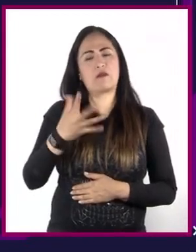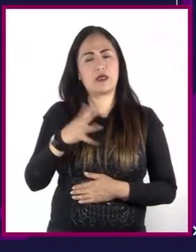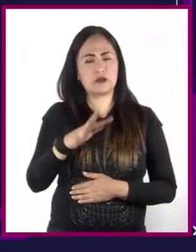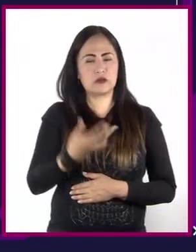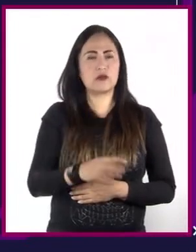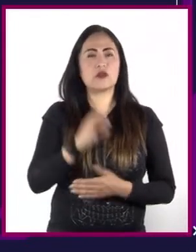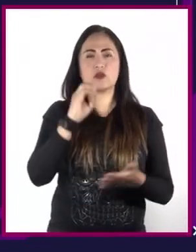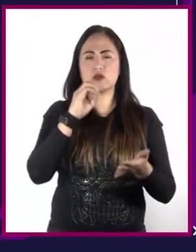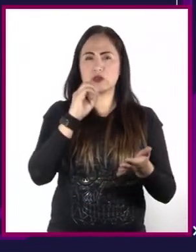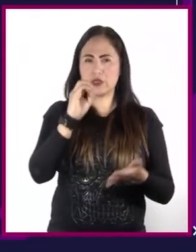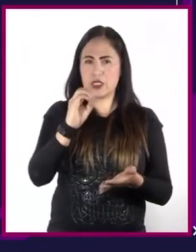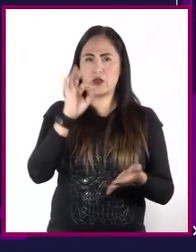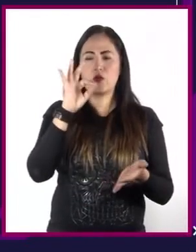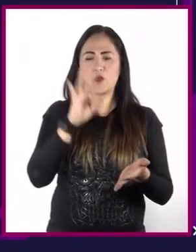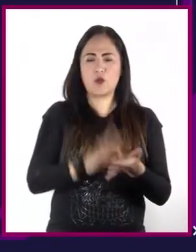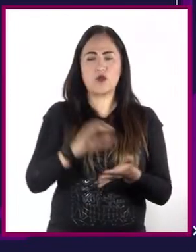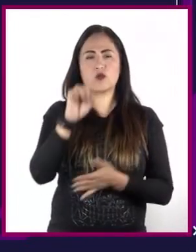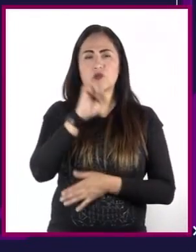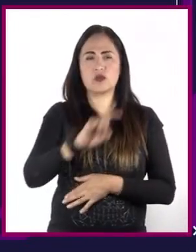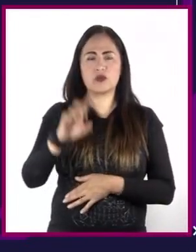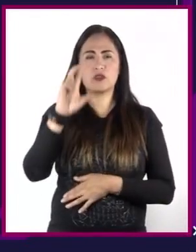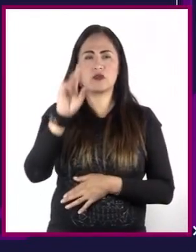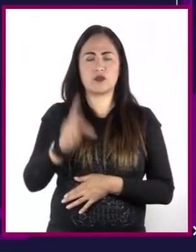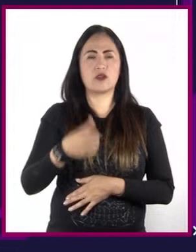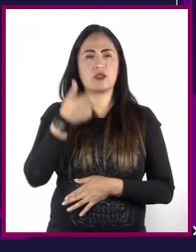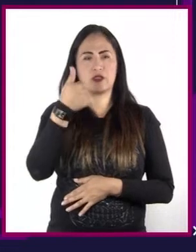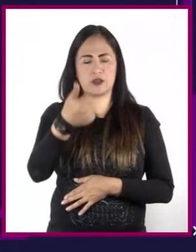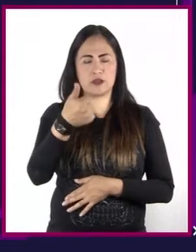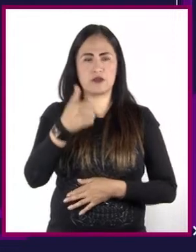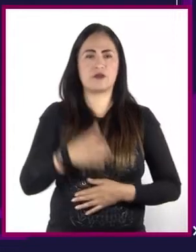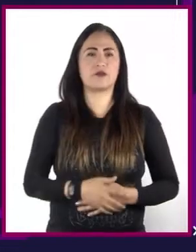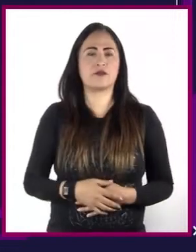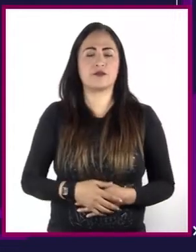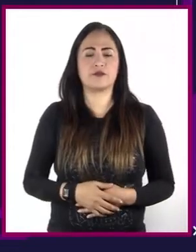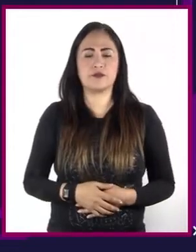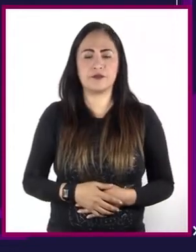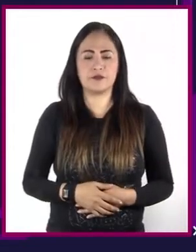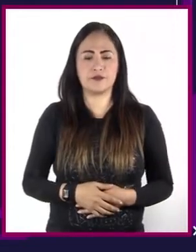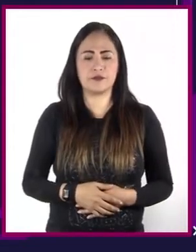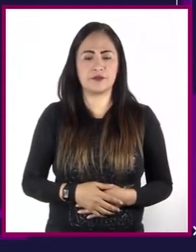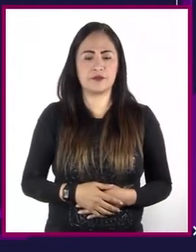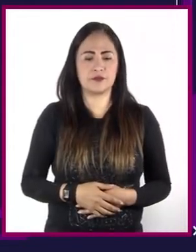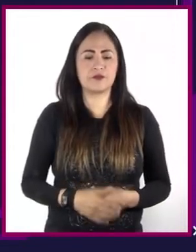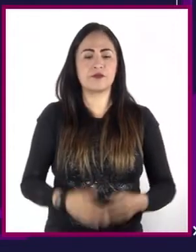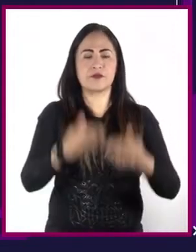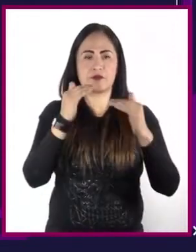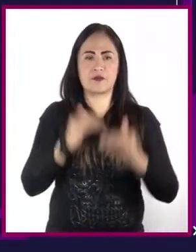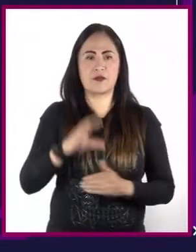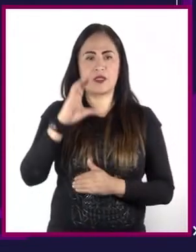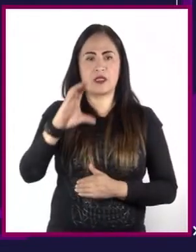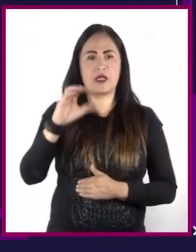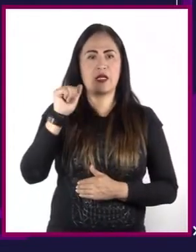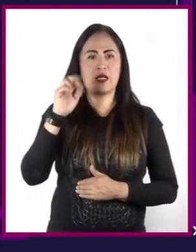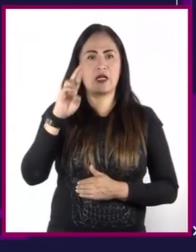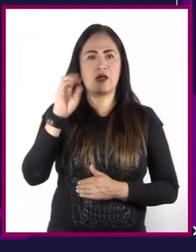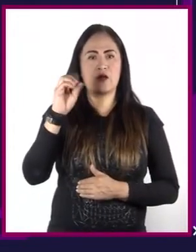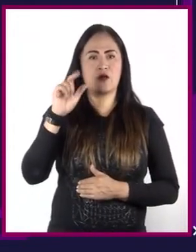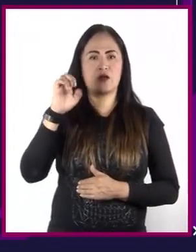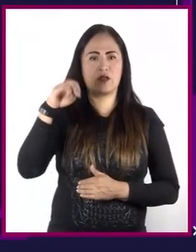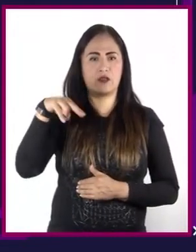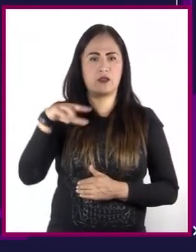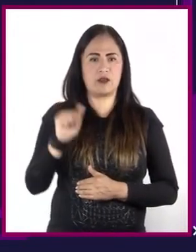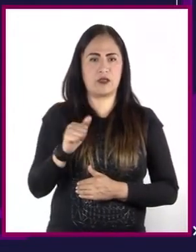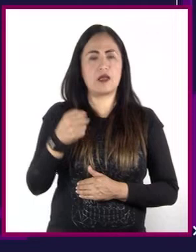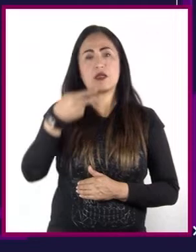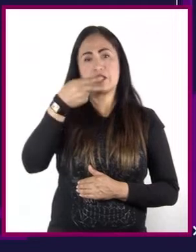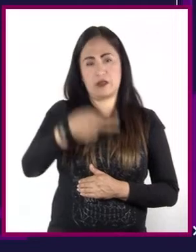44. Es aproximadamente igual a 0.136. La frecuencia relativa de Carolina es